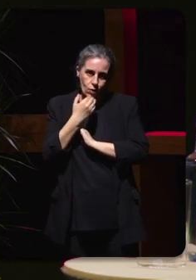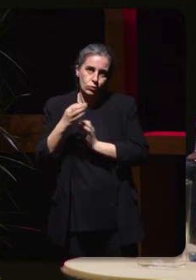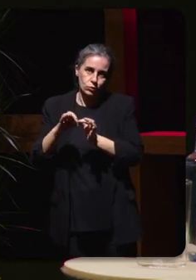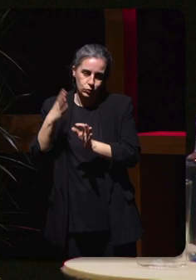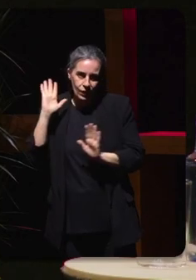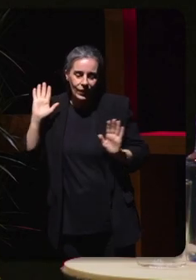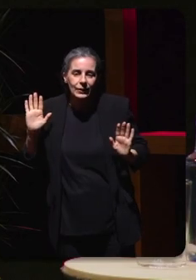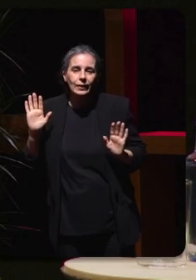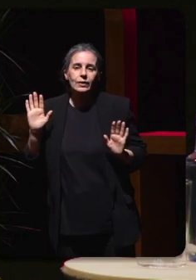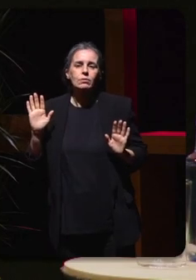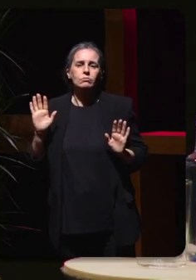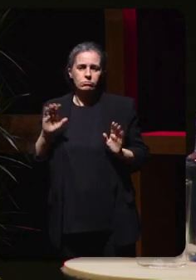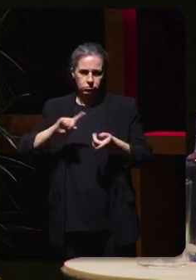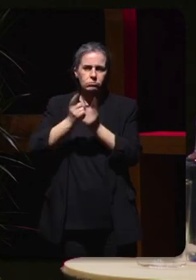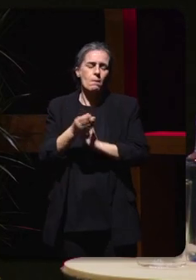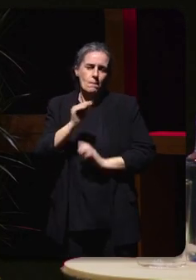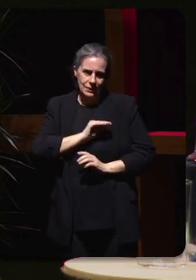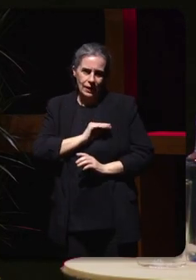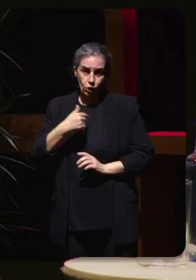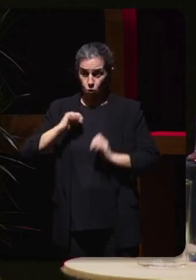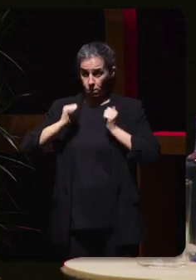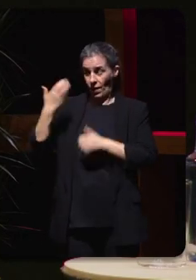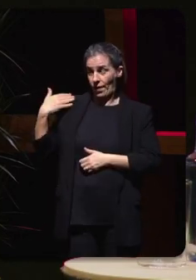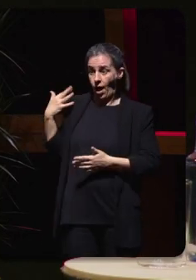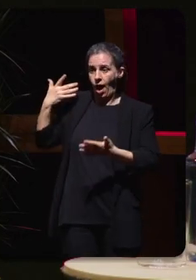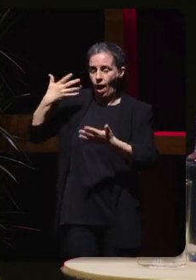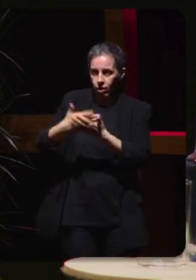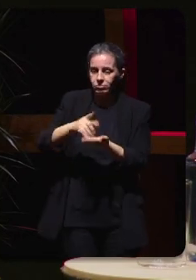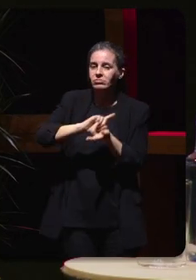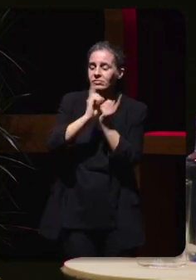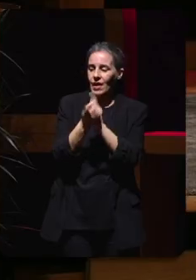pues mucho, desde que yo empecé hasta ahora, pero que hay